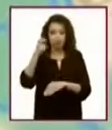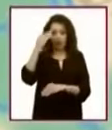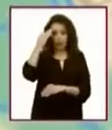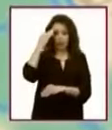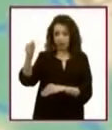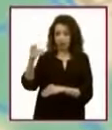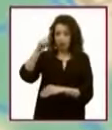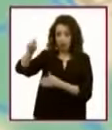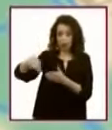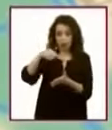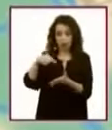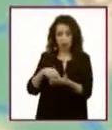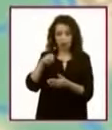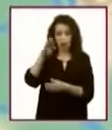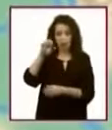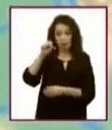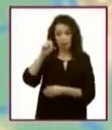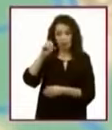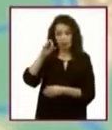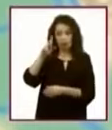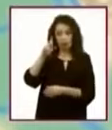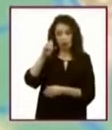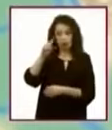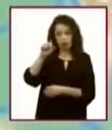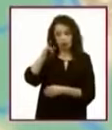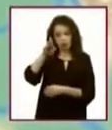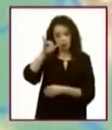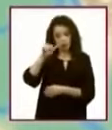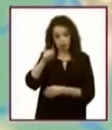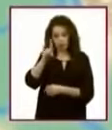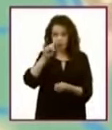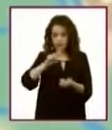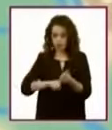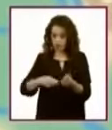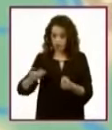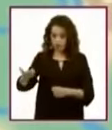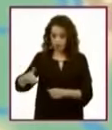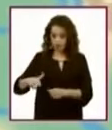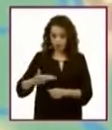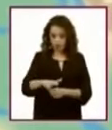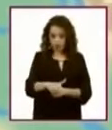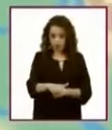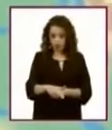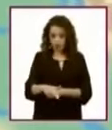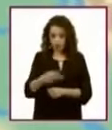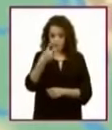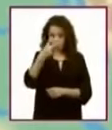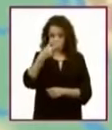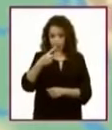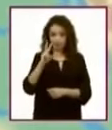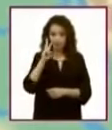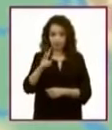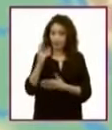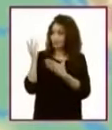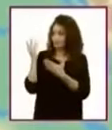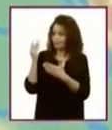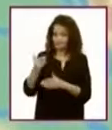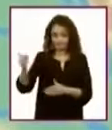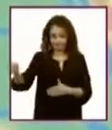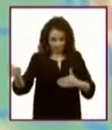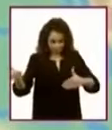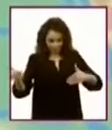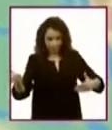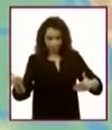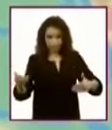en Mesopotamia, una fértil llanura entre los ríos Tigris y Éufrates. Como consecuencia de las obras